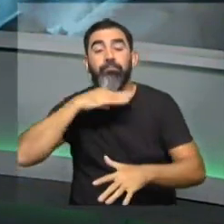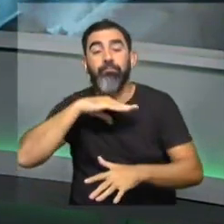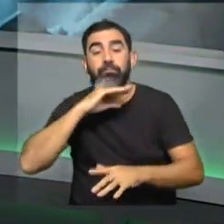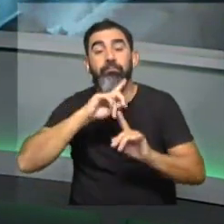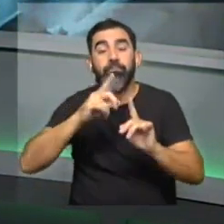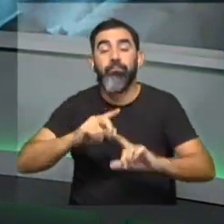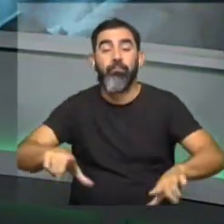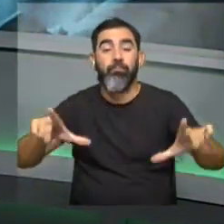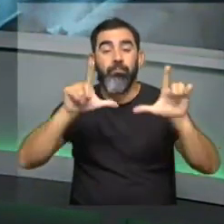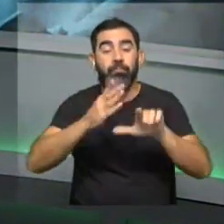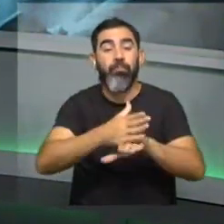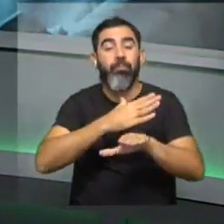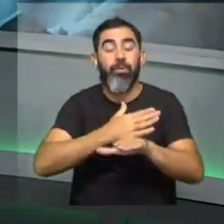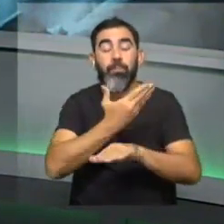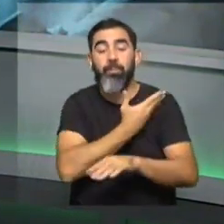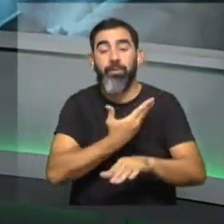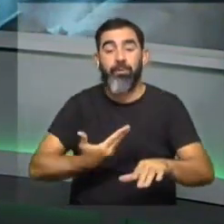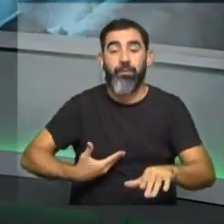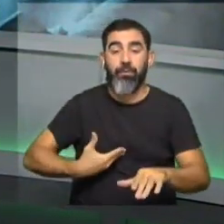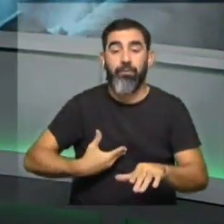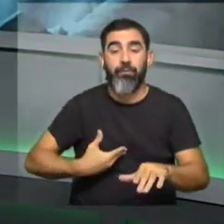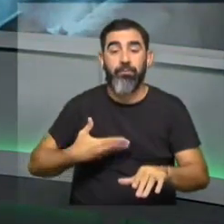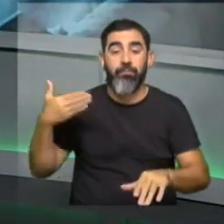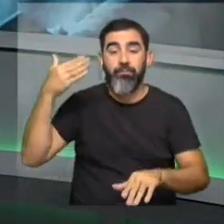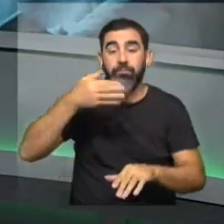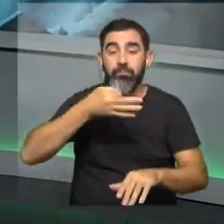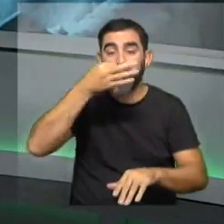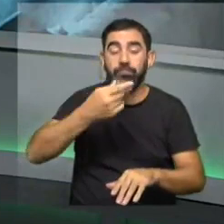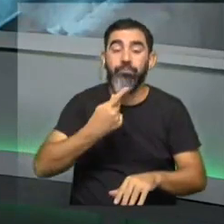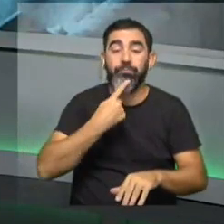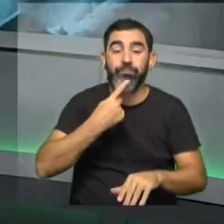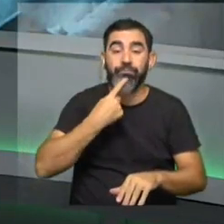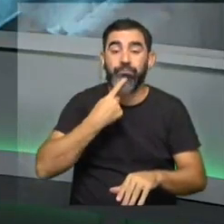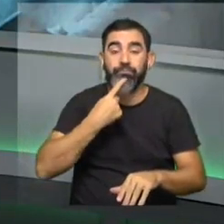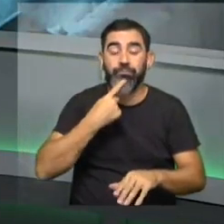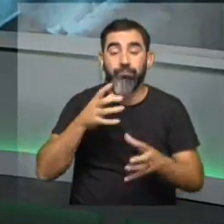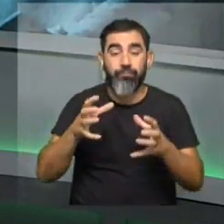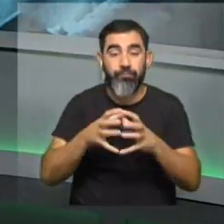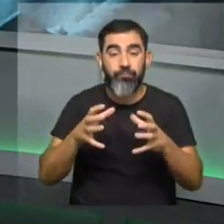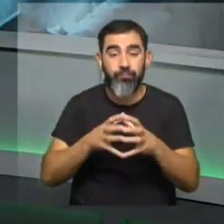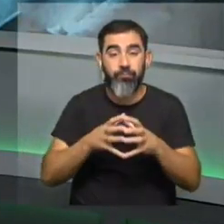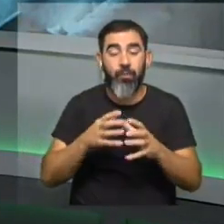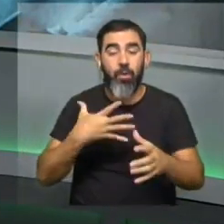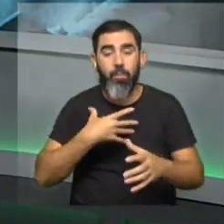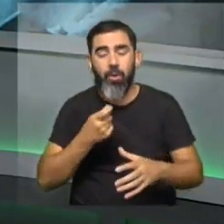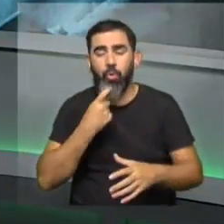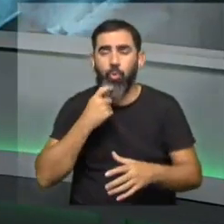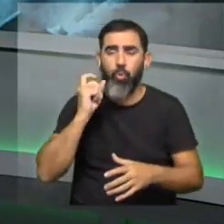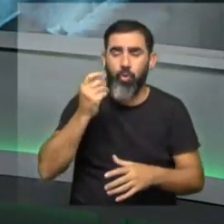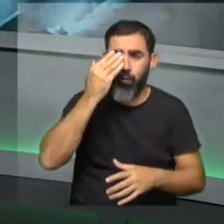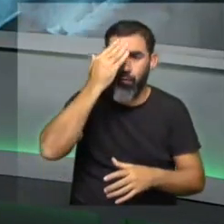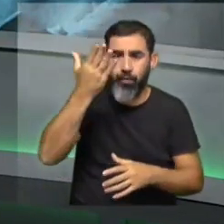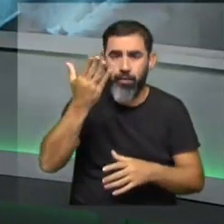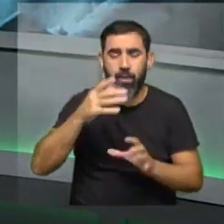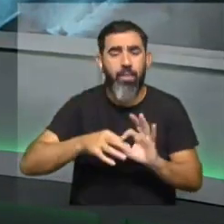además ser precandidato a la presidencia de la República al participar de un acto político de la agrupación La Patriada, integrado por blancos, colorados y frente